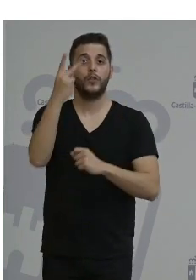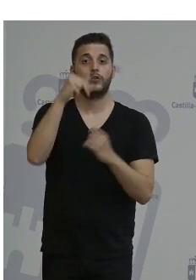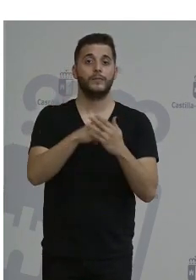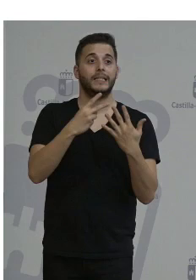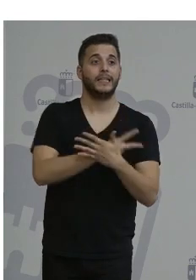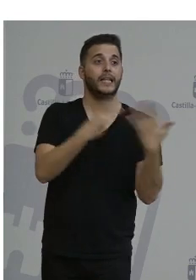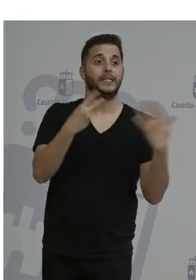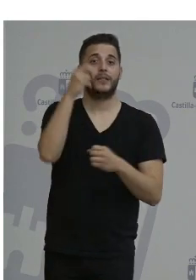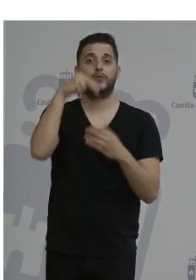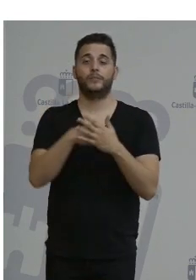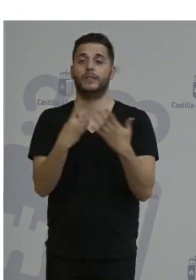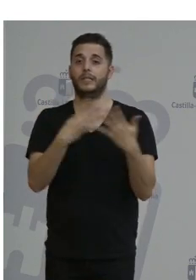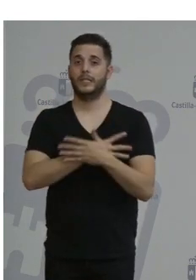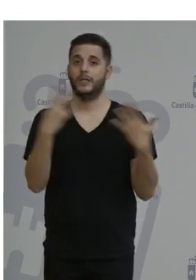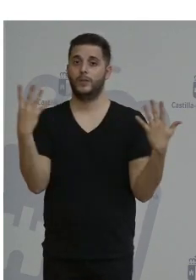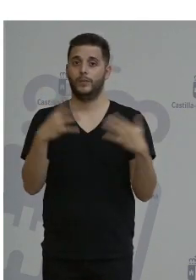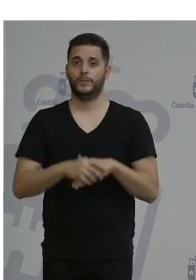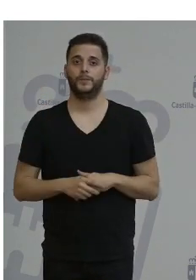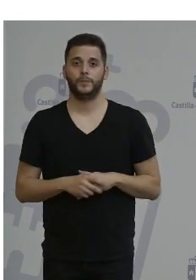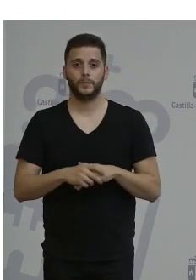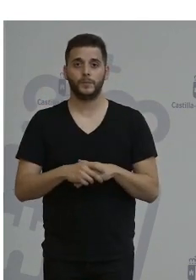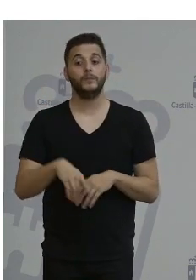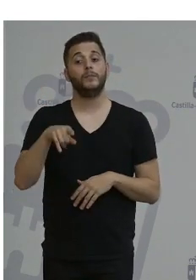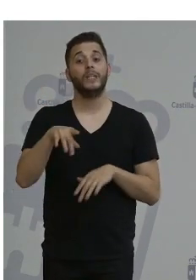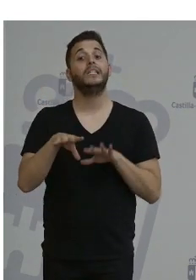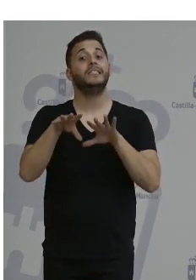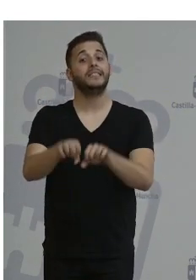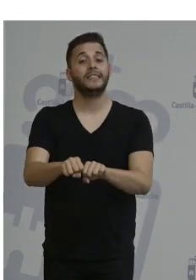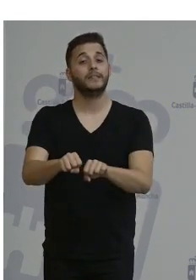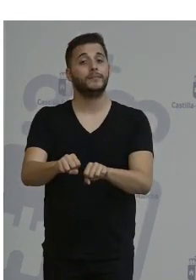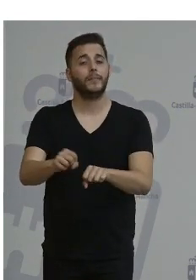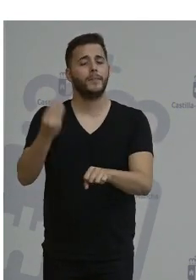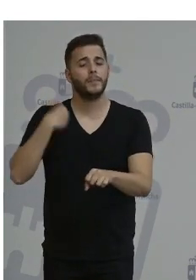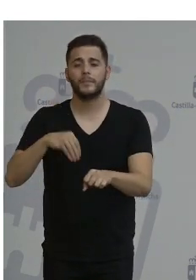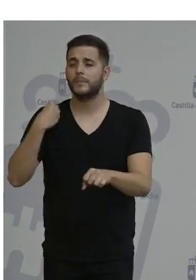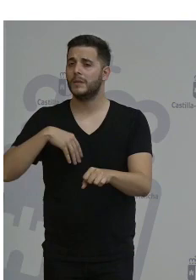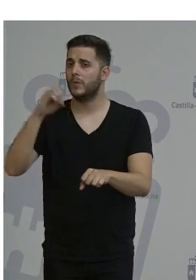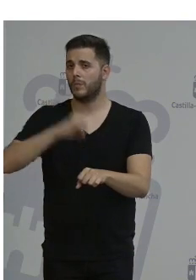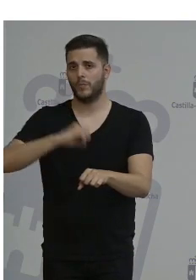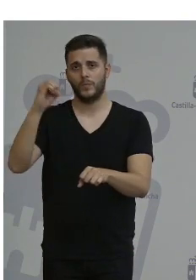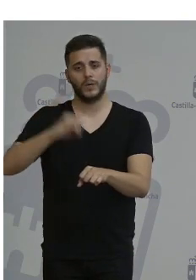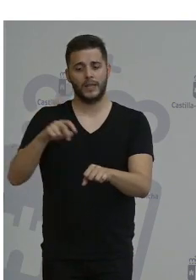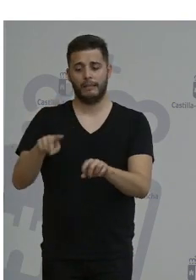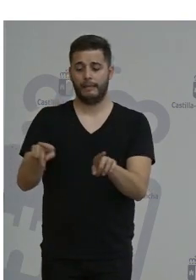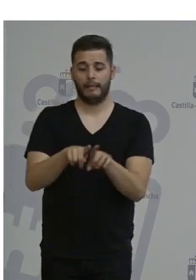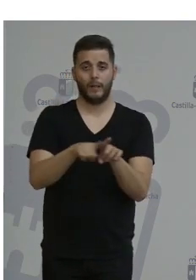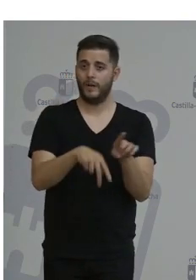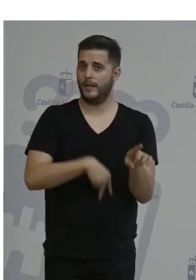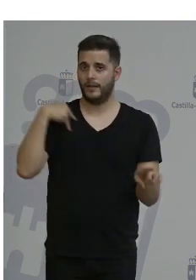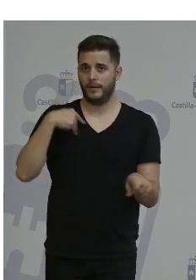2019 y se reserva exactamente el mismo cupo que en las generales.